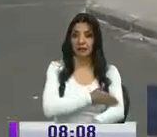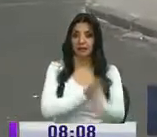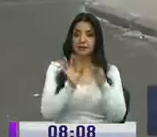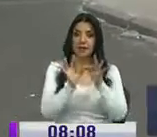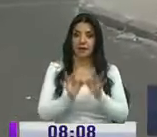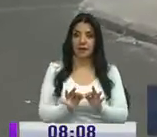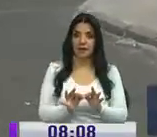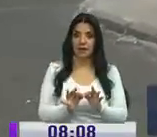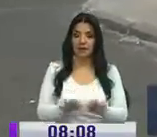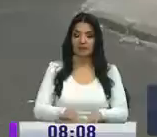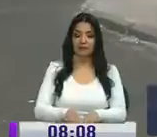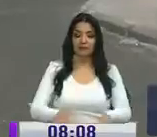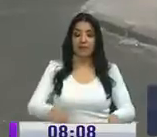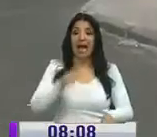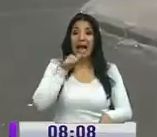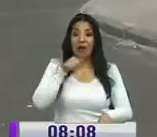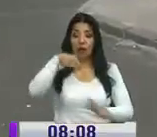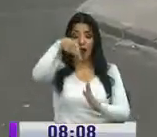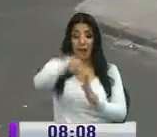de las válvulas